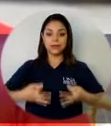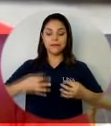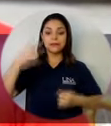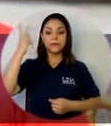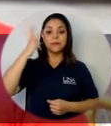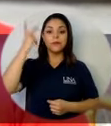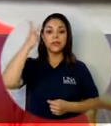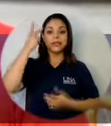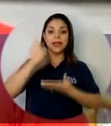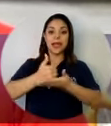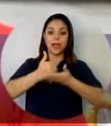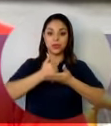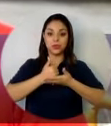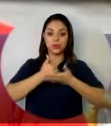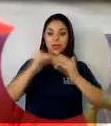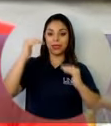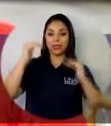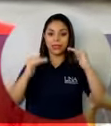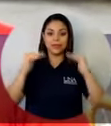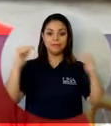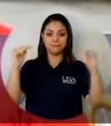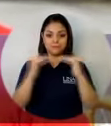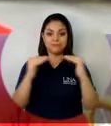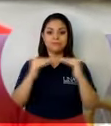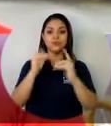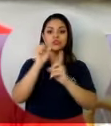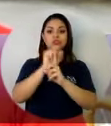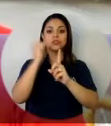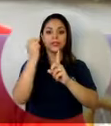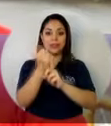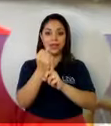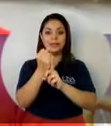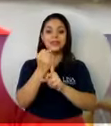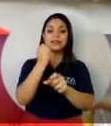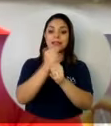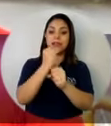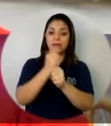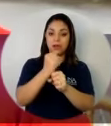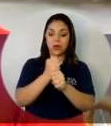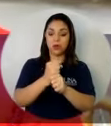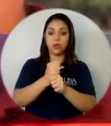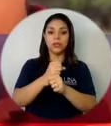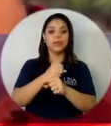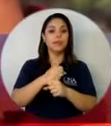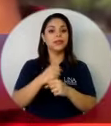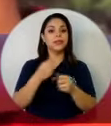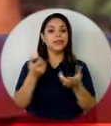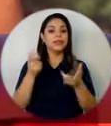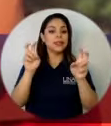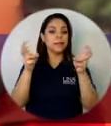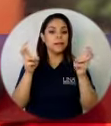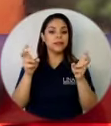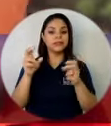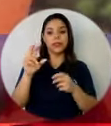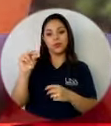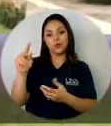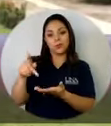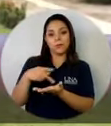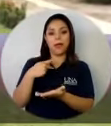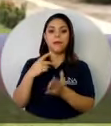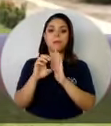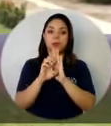políticas que ayuden a lograr esa equidad, tanto desde el ámbito del empleo, desde el ámbito no remunerado, la red de cuidado, por